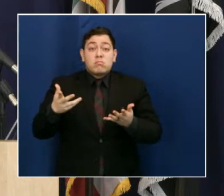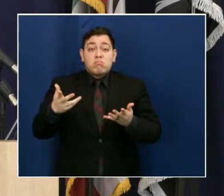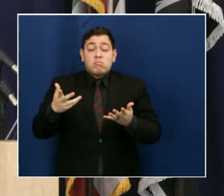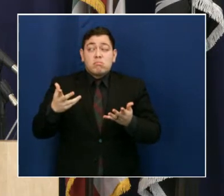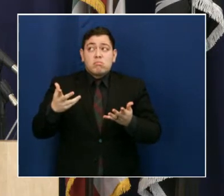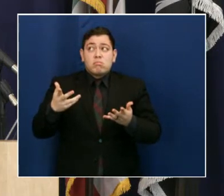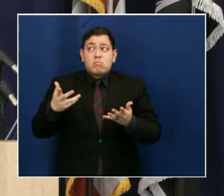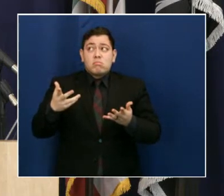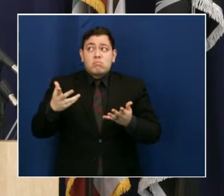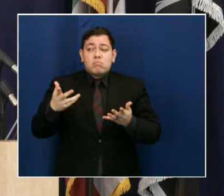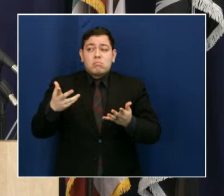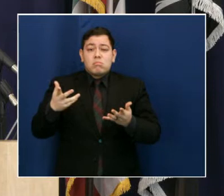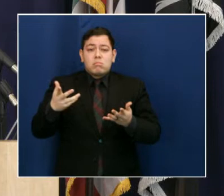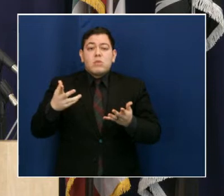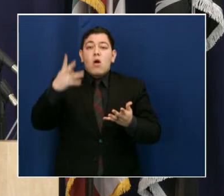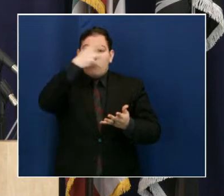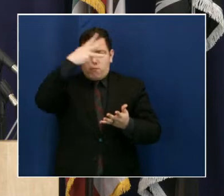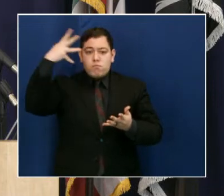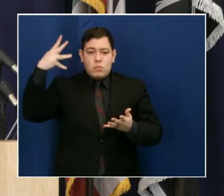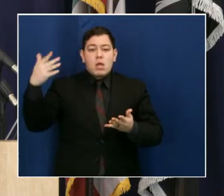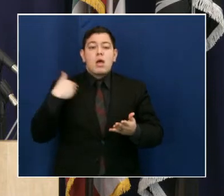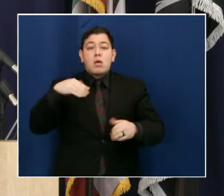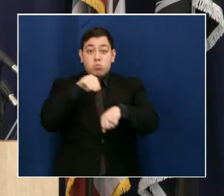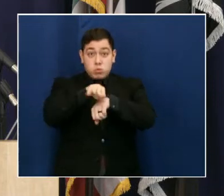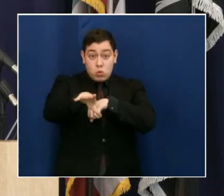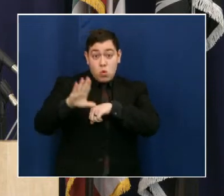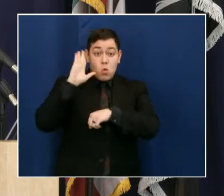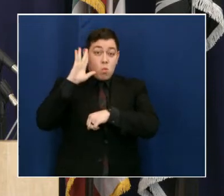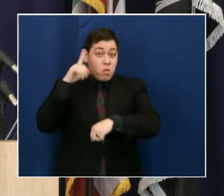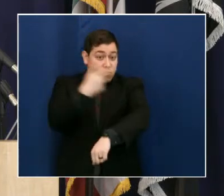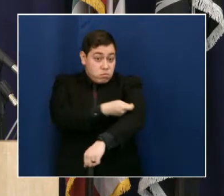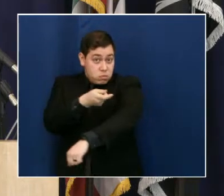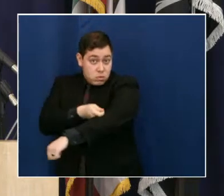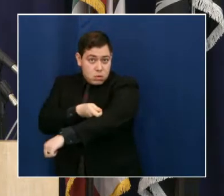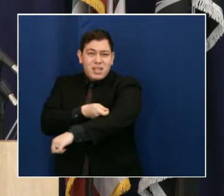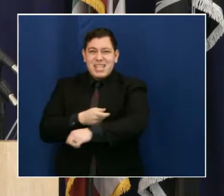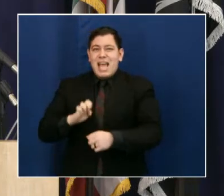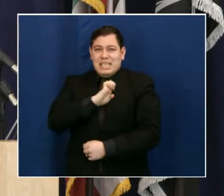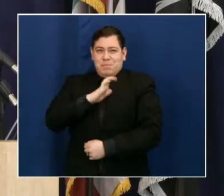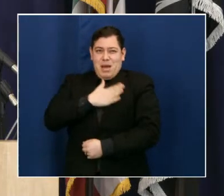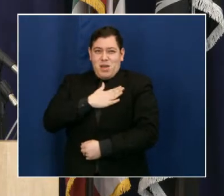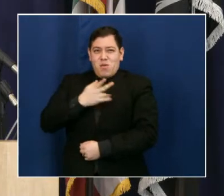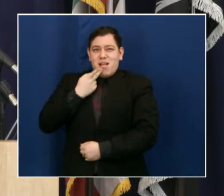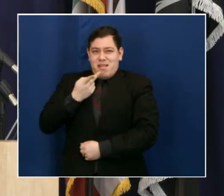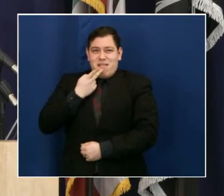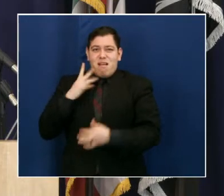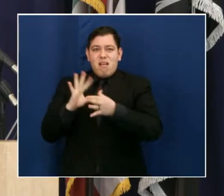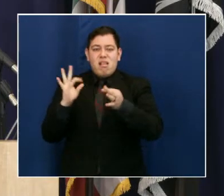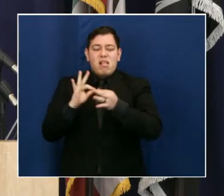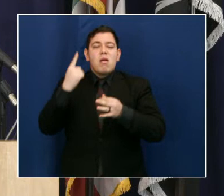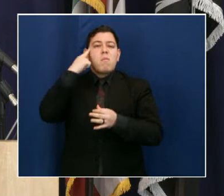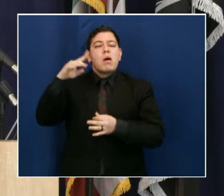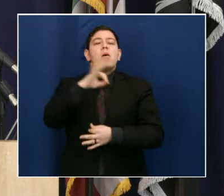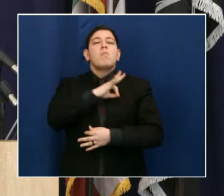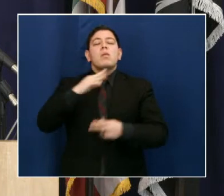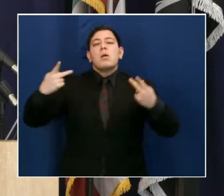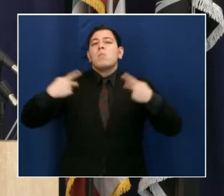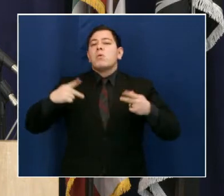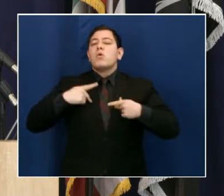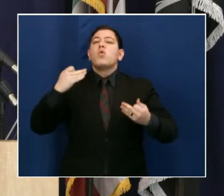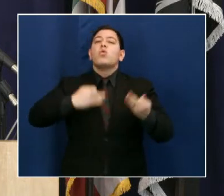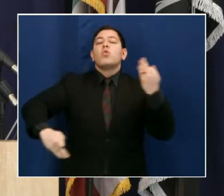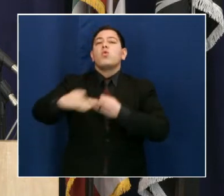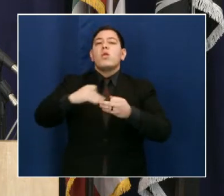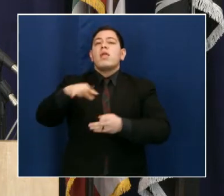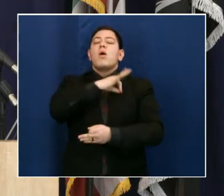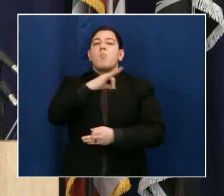a preguntar su estatus legal. El condado de San Diego está comprometido a que todas las personas